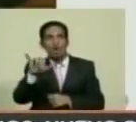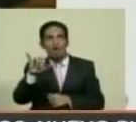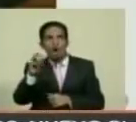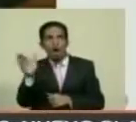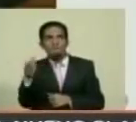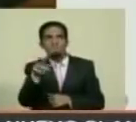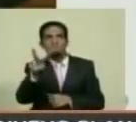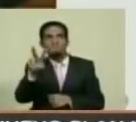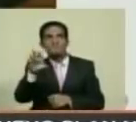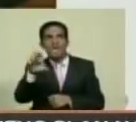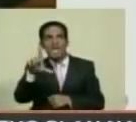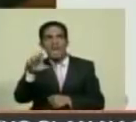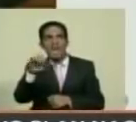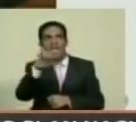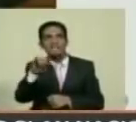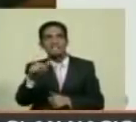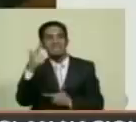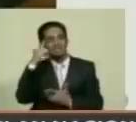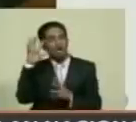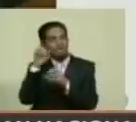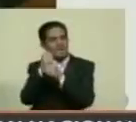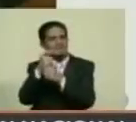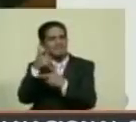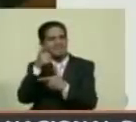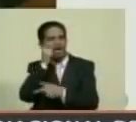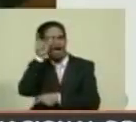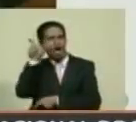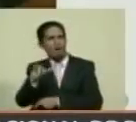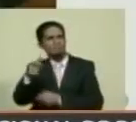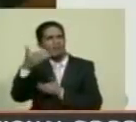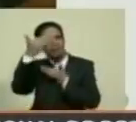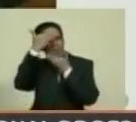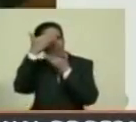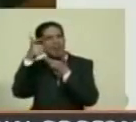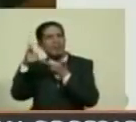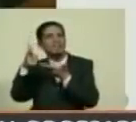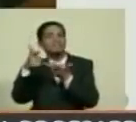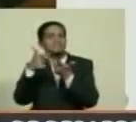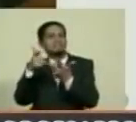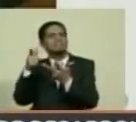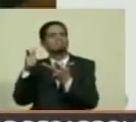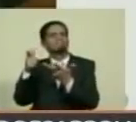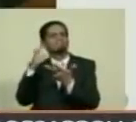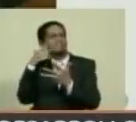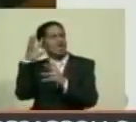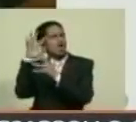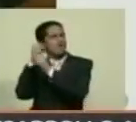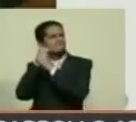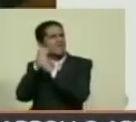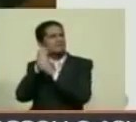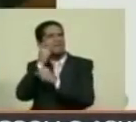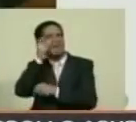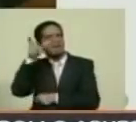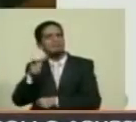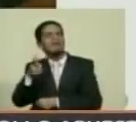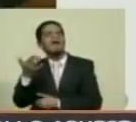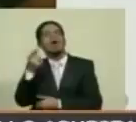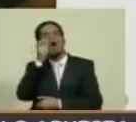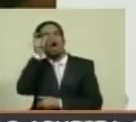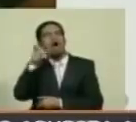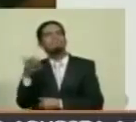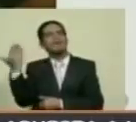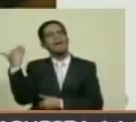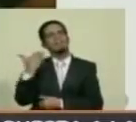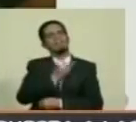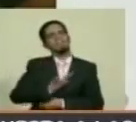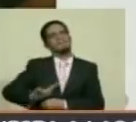personas de más confianza del paramilitar y asesino Álvaro Uribe Vélez. De hecho, estuvo